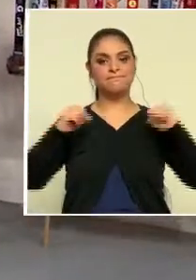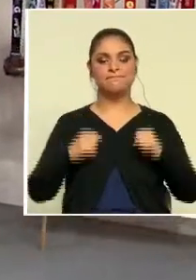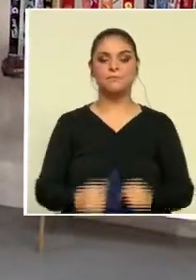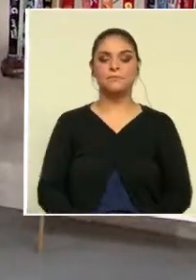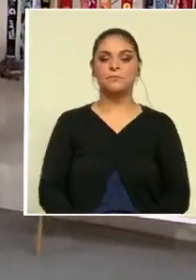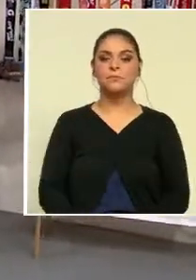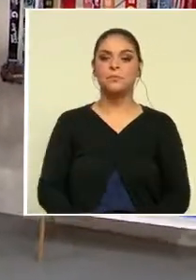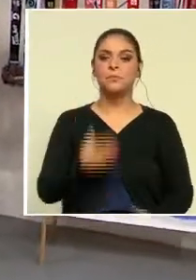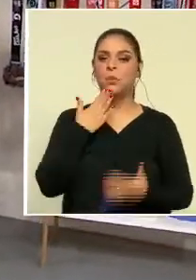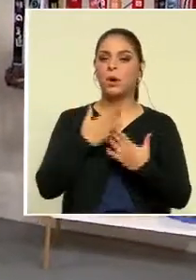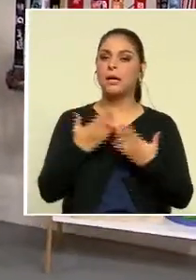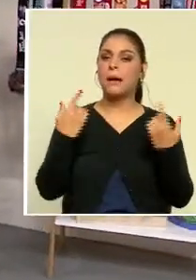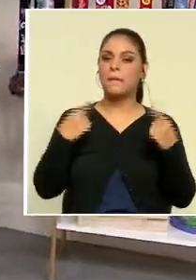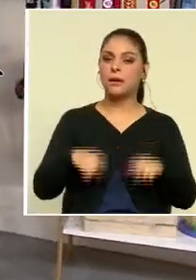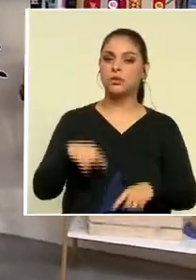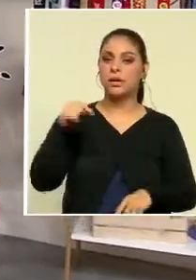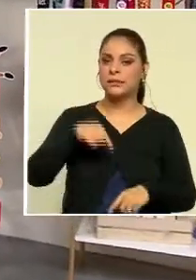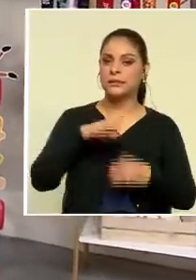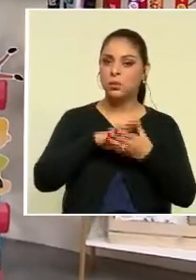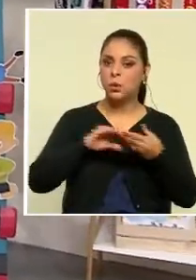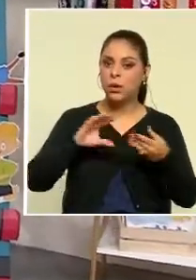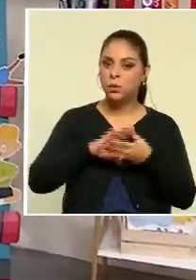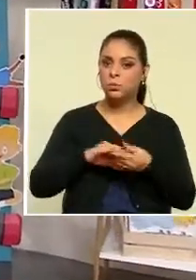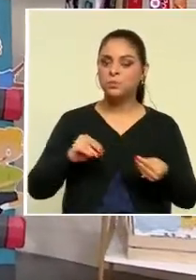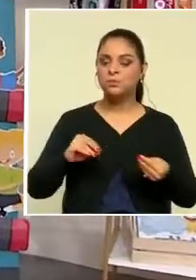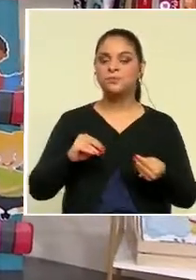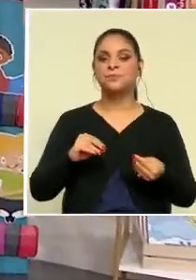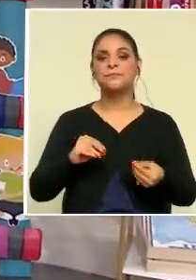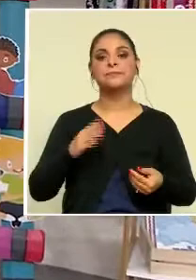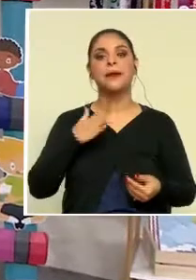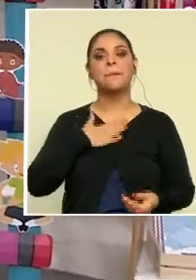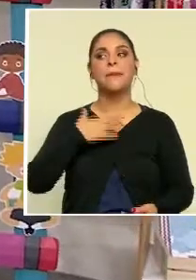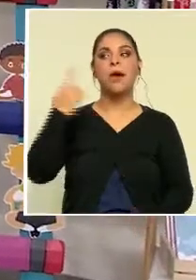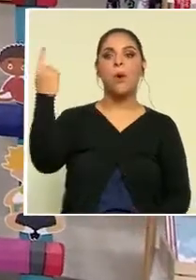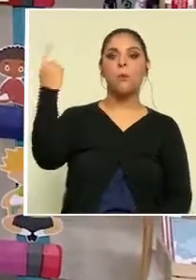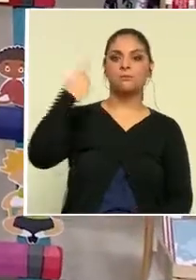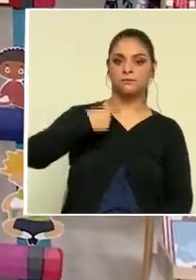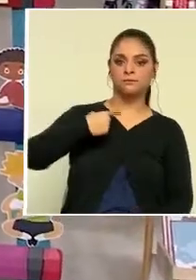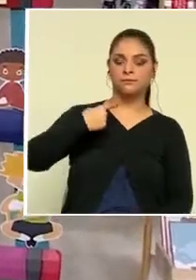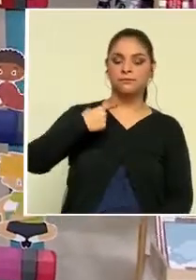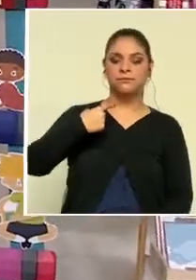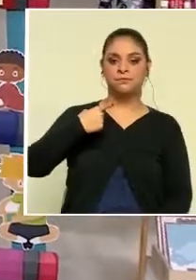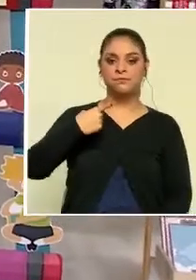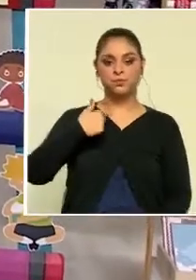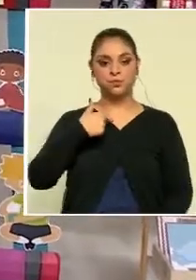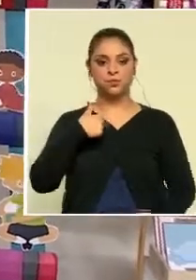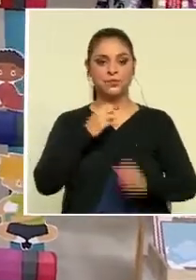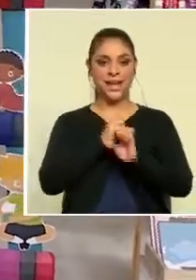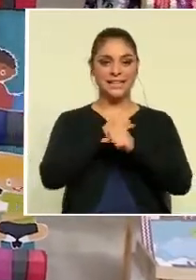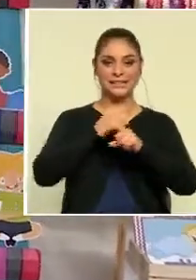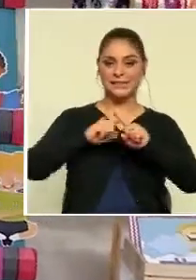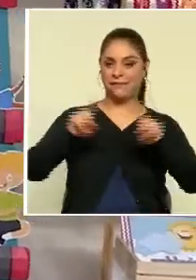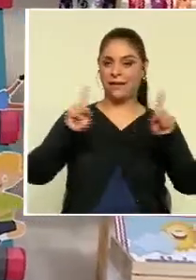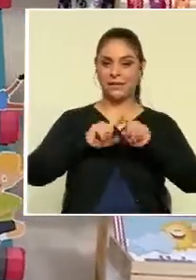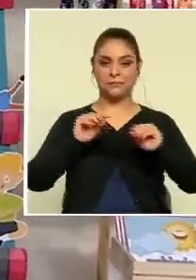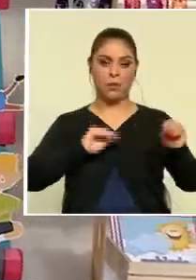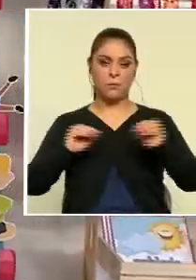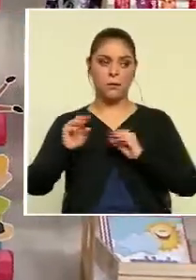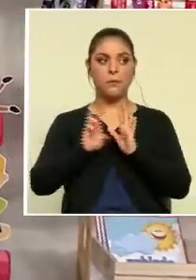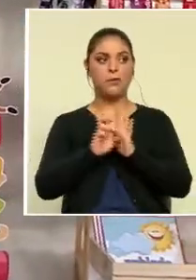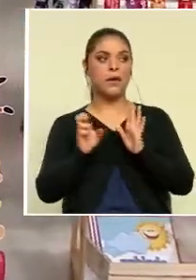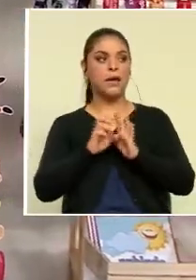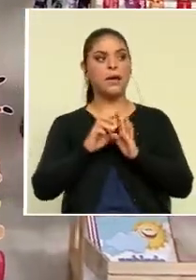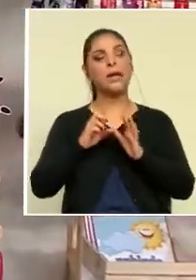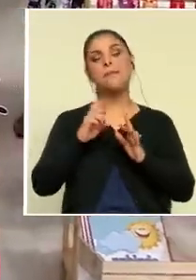que nos obligó a hacer diferentes movimientos por ejemplo girar y con la cabeza rota